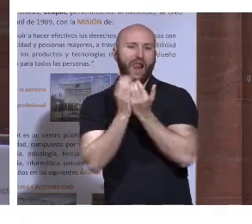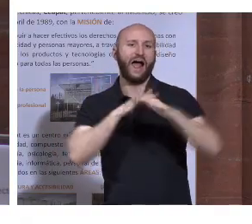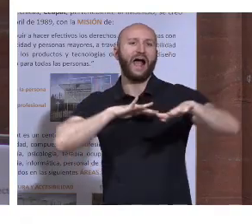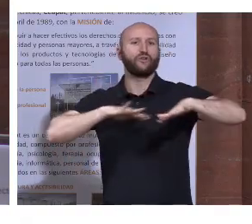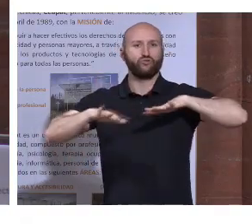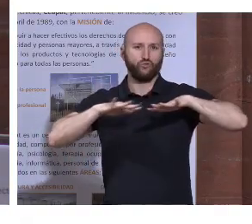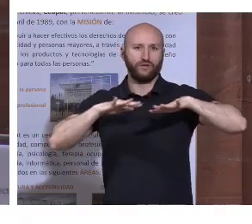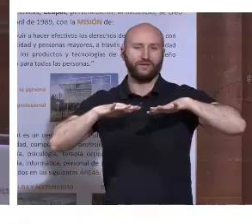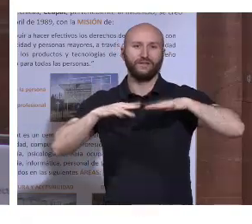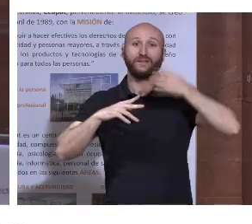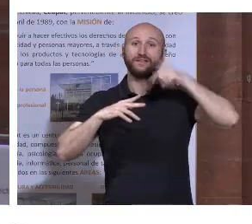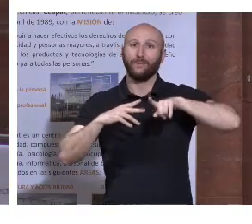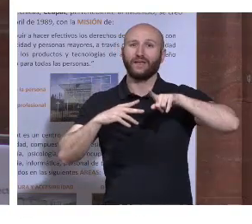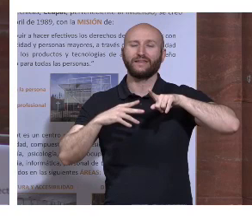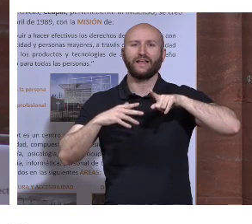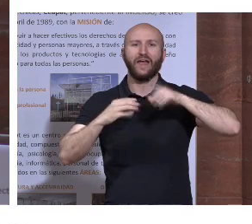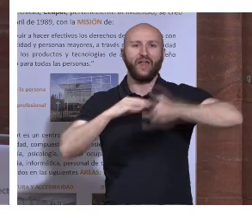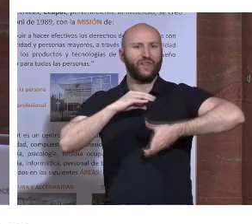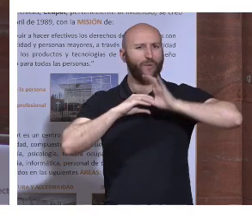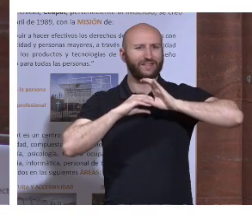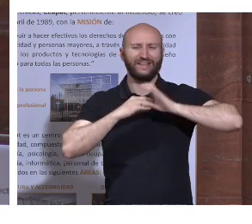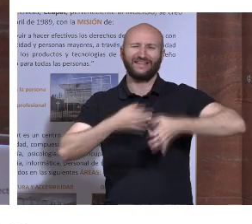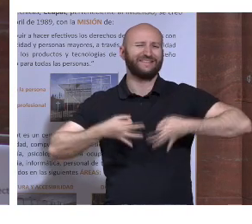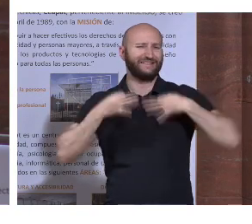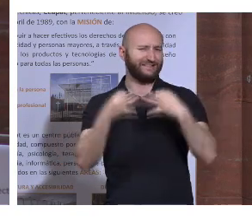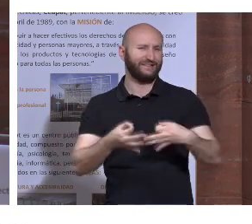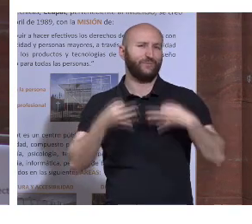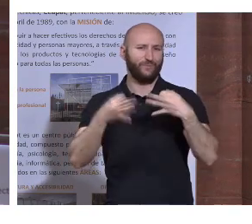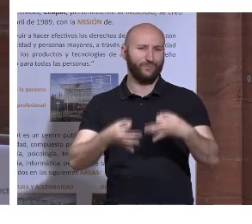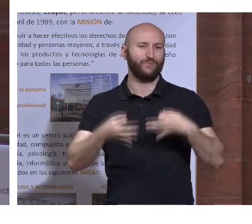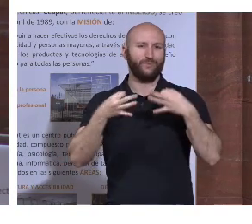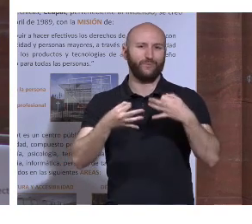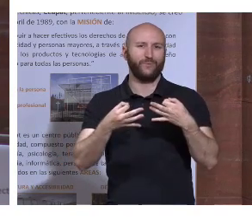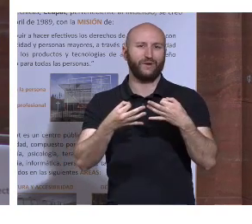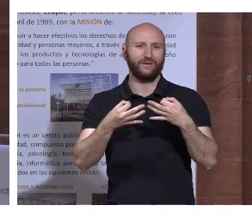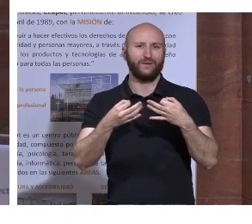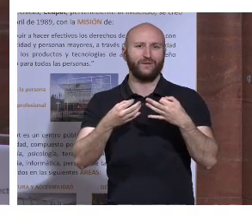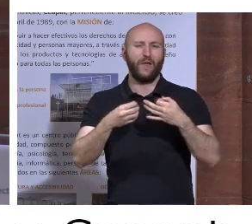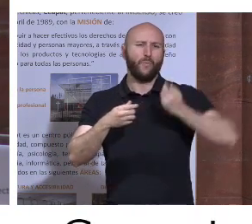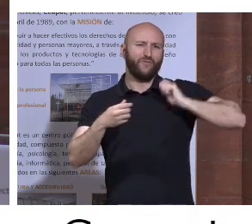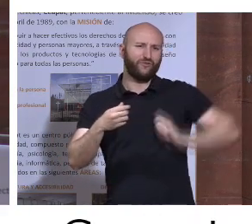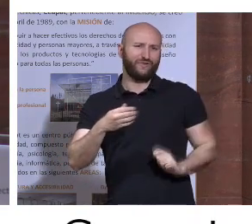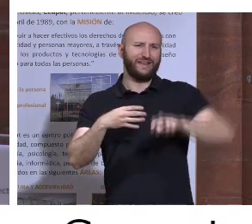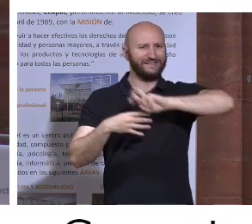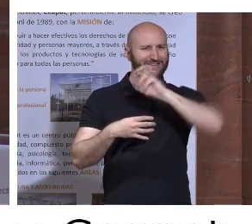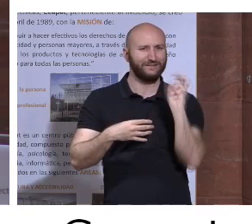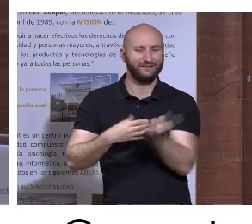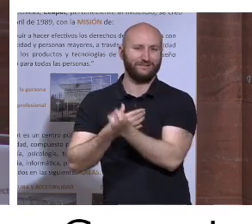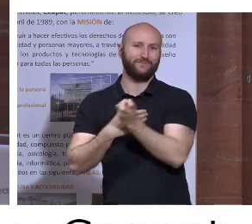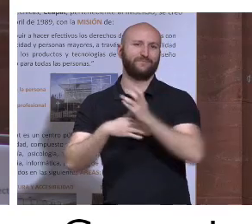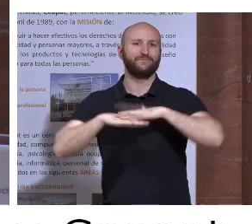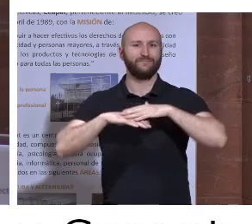y CEAPAT siempre ha contado con un abanico inmenso de profesionales para hacer